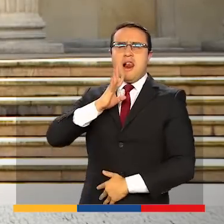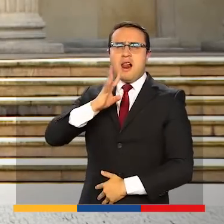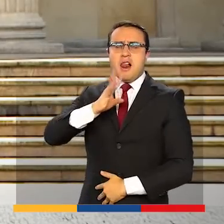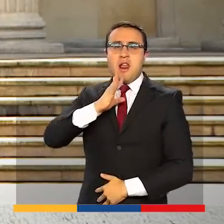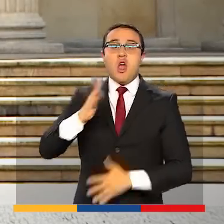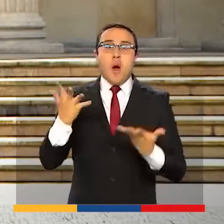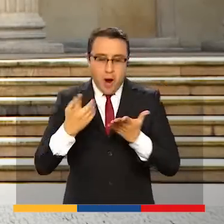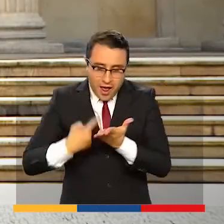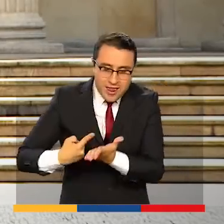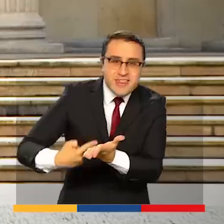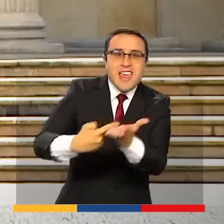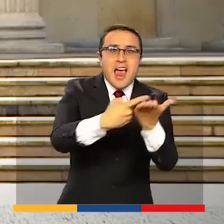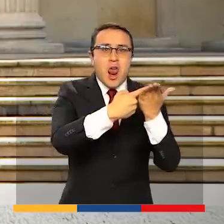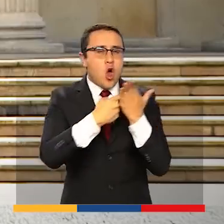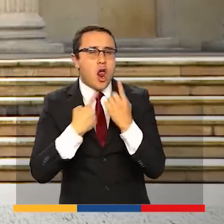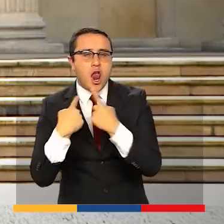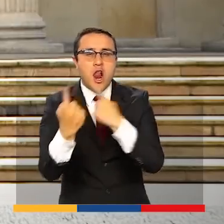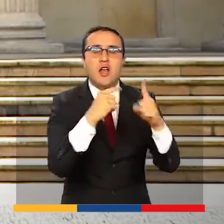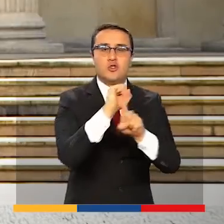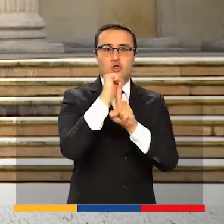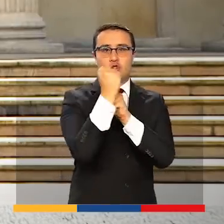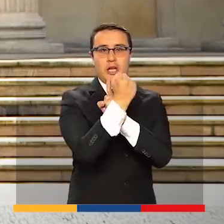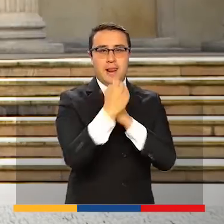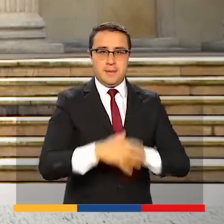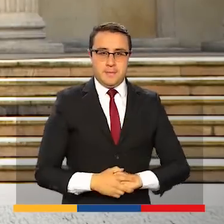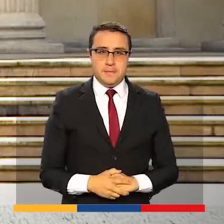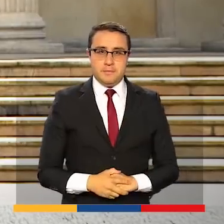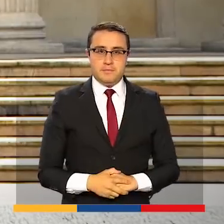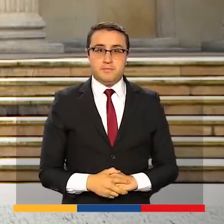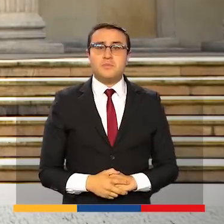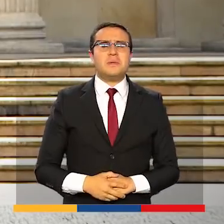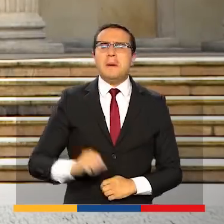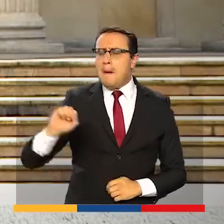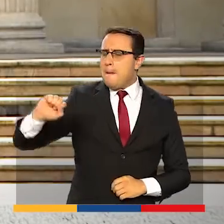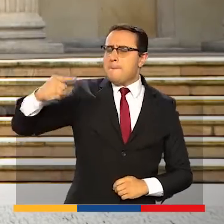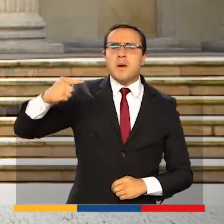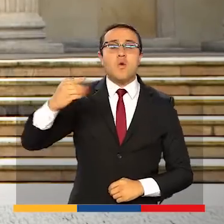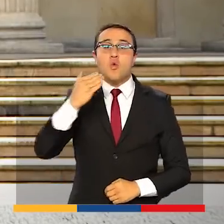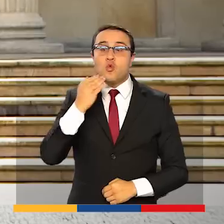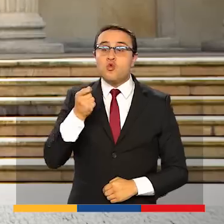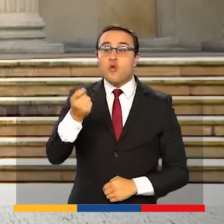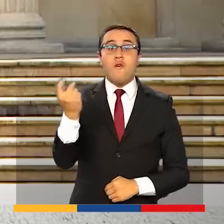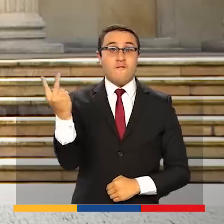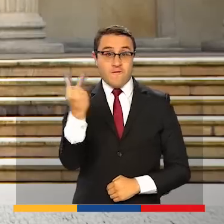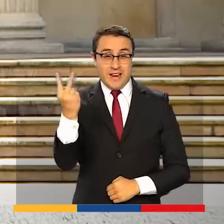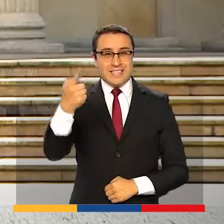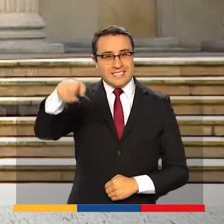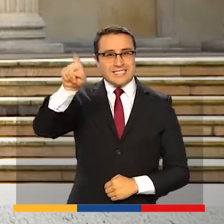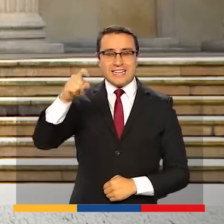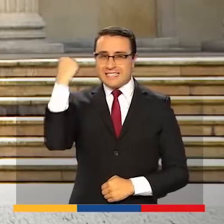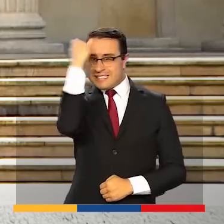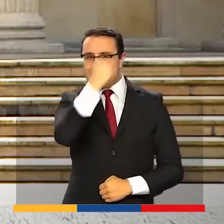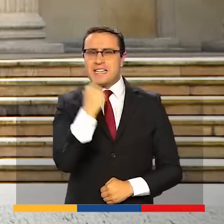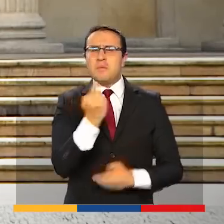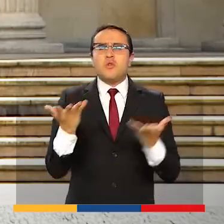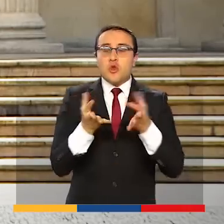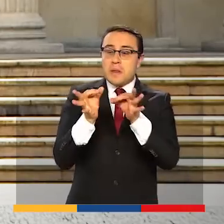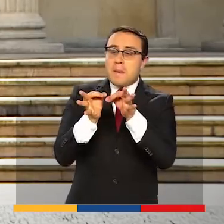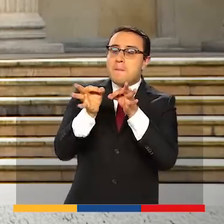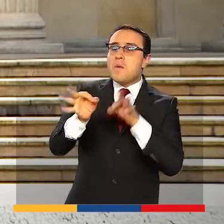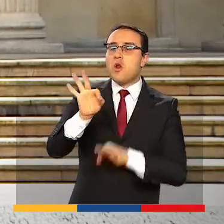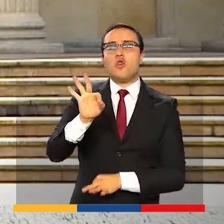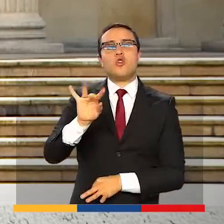en el diálogo social. El primero de estos diálogos será este viernes 16 de septiembre en